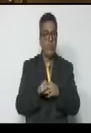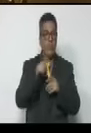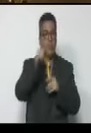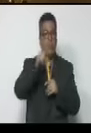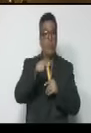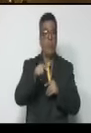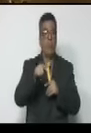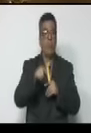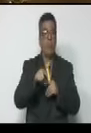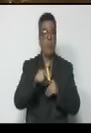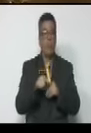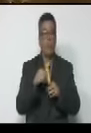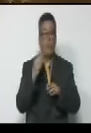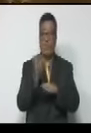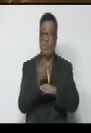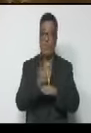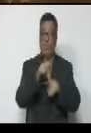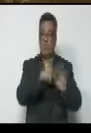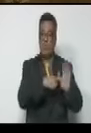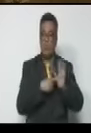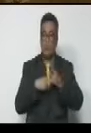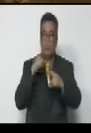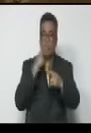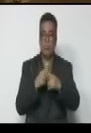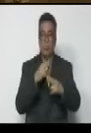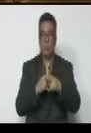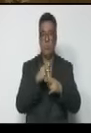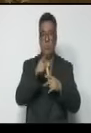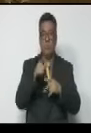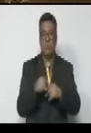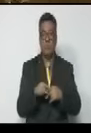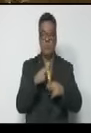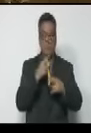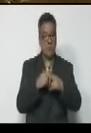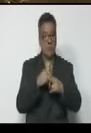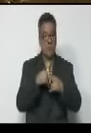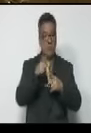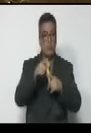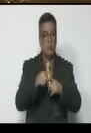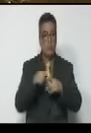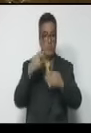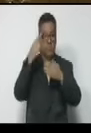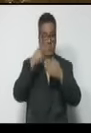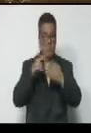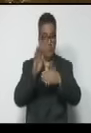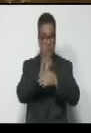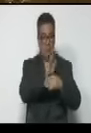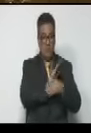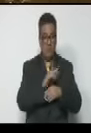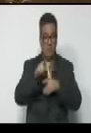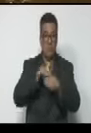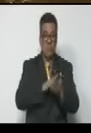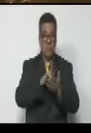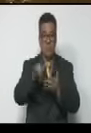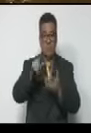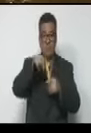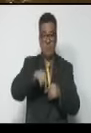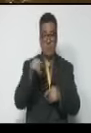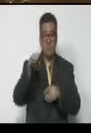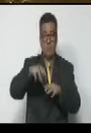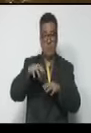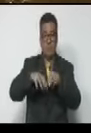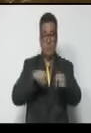esta agresión como un acto peligroso que pone en riesgo la seguridad aeronáutica de la